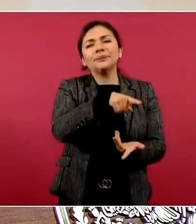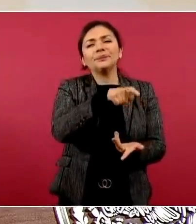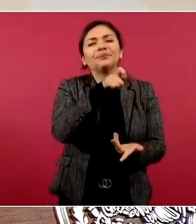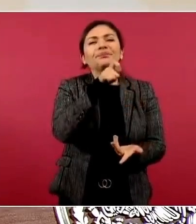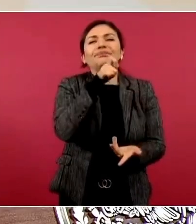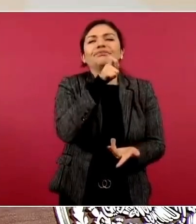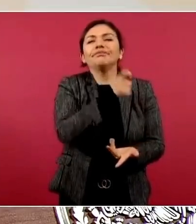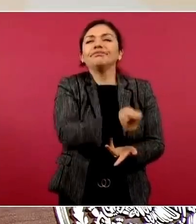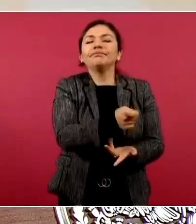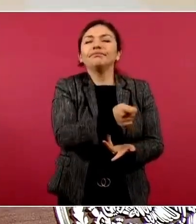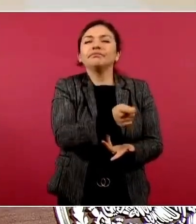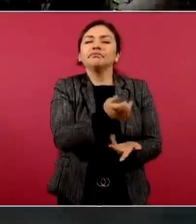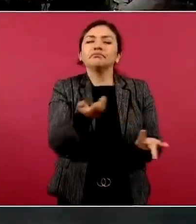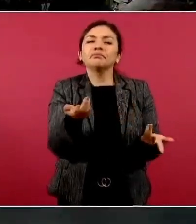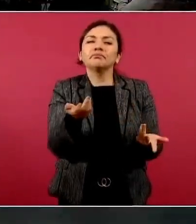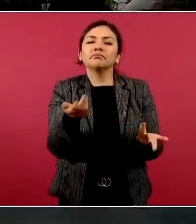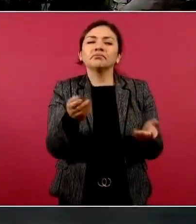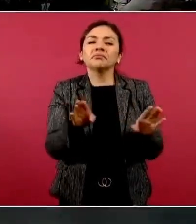algo